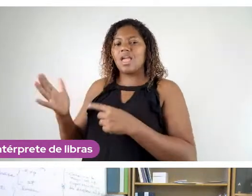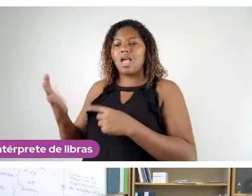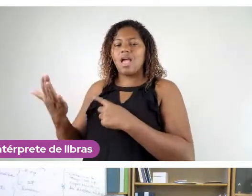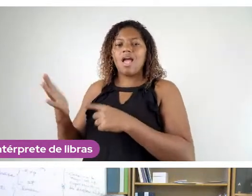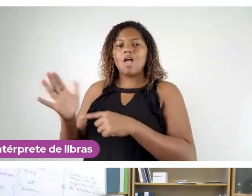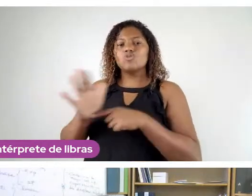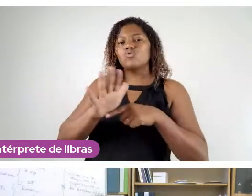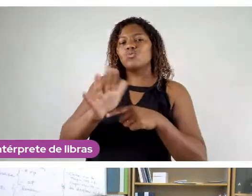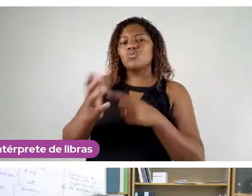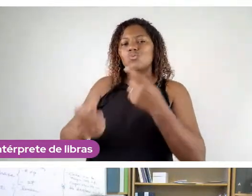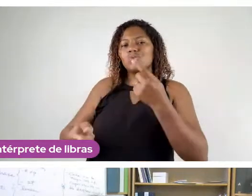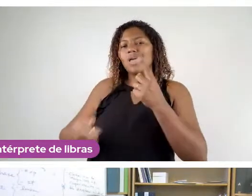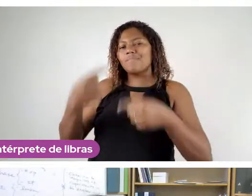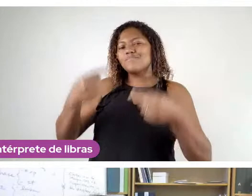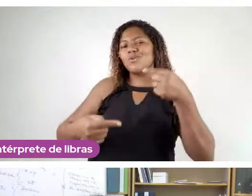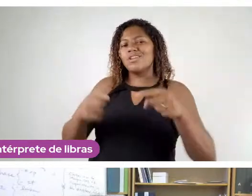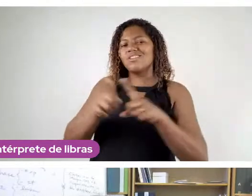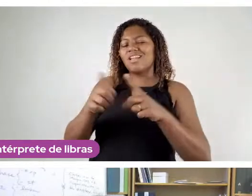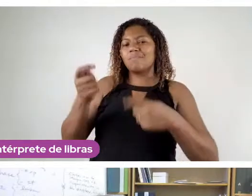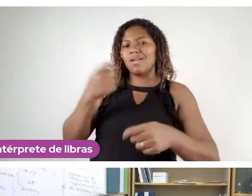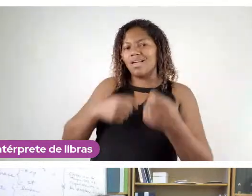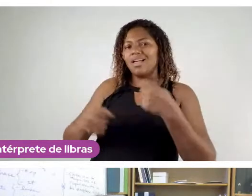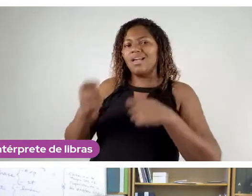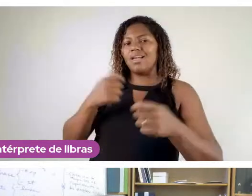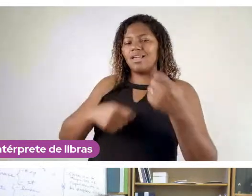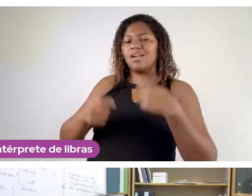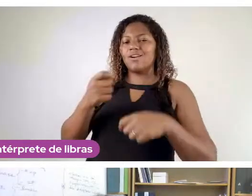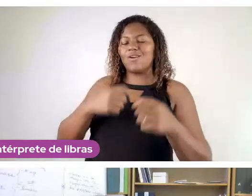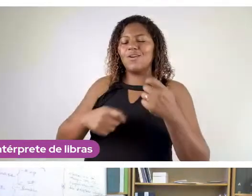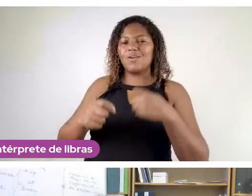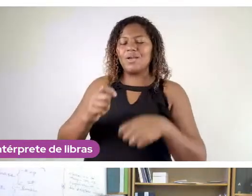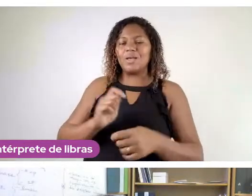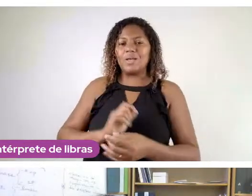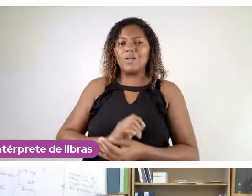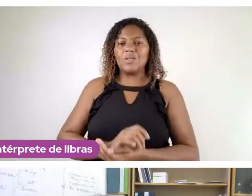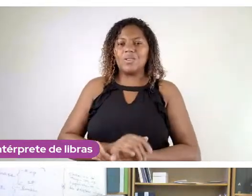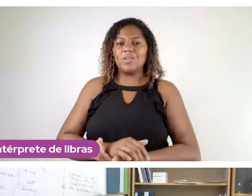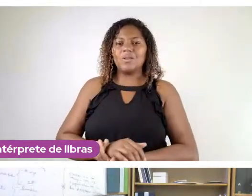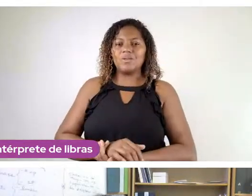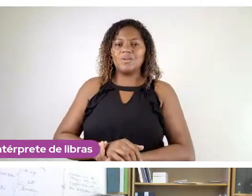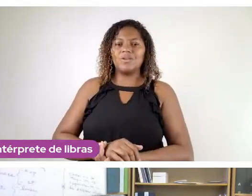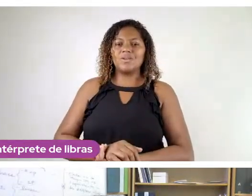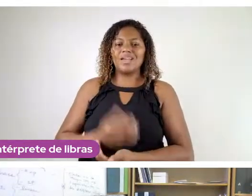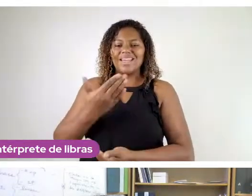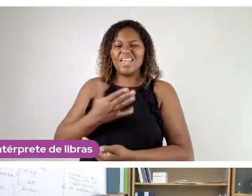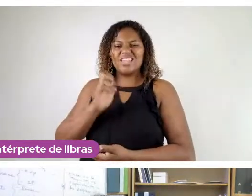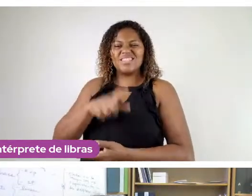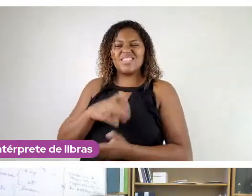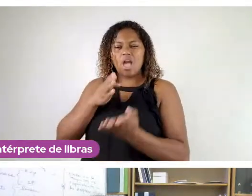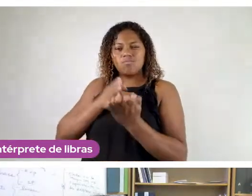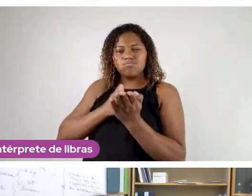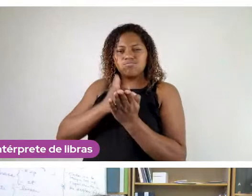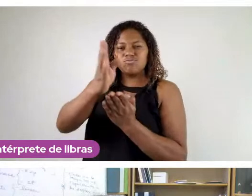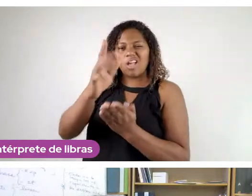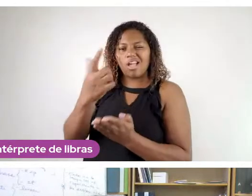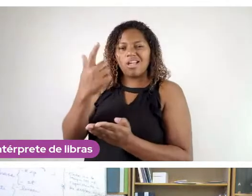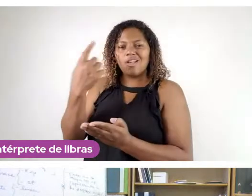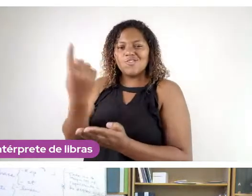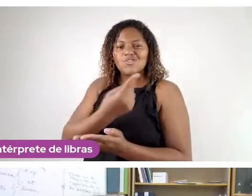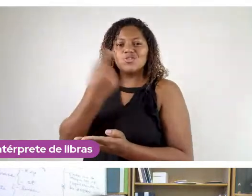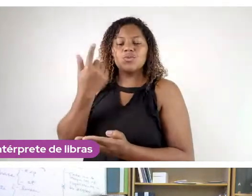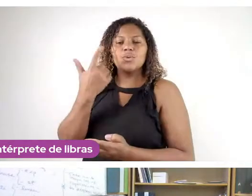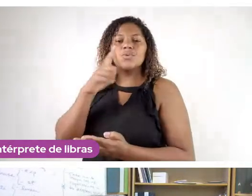parte. Nosotros los votamos, pero tienen que querer. Y eso es el gran cambio para poder generar oportunidades